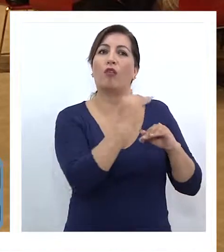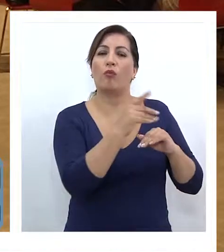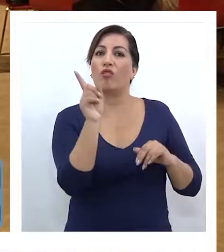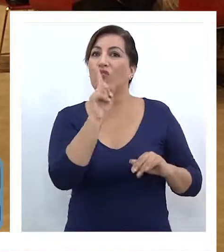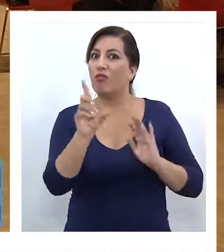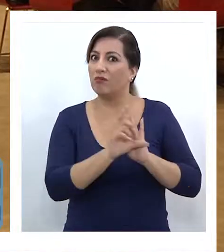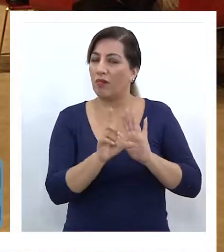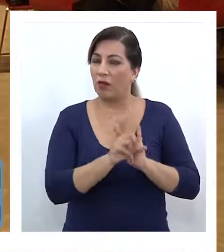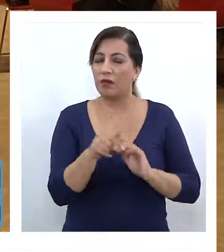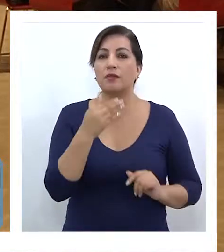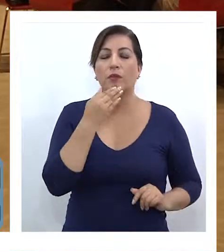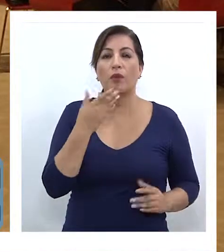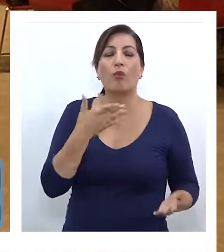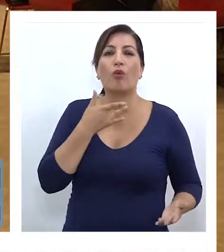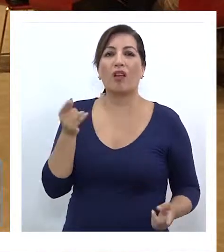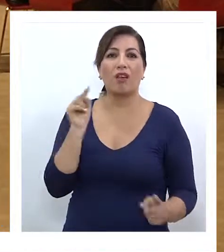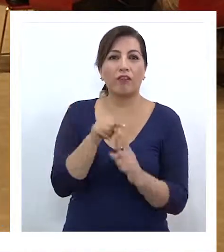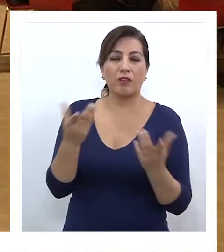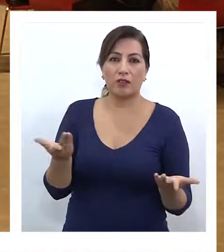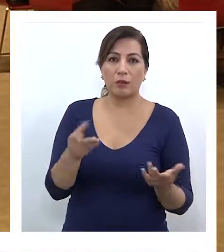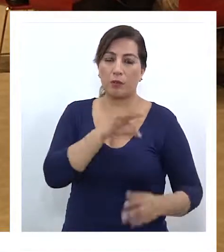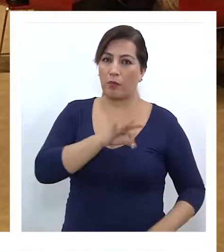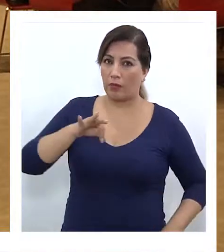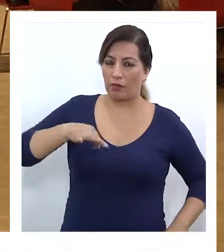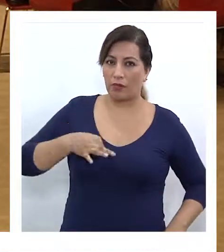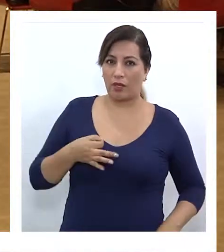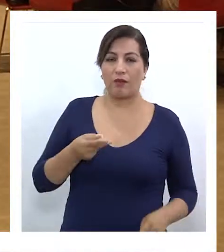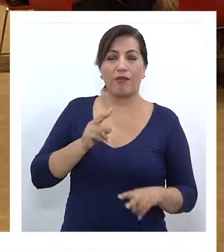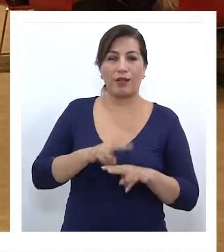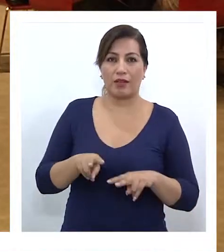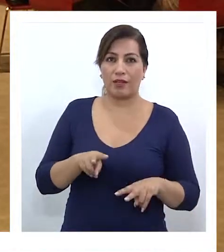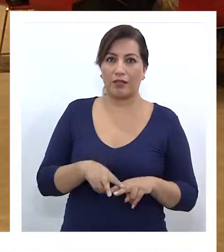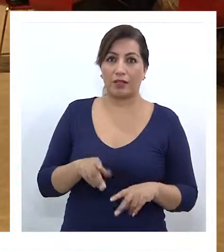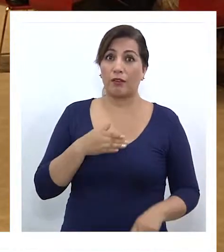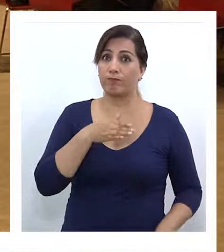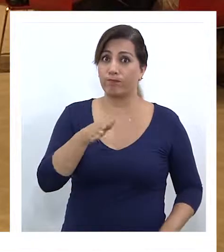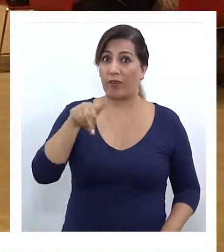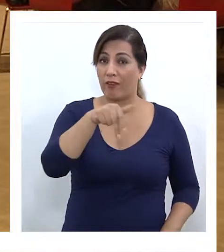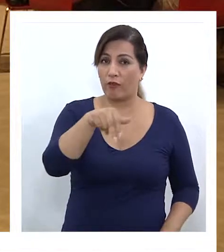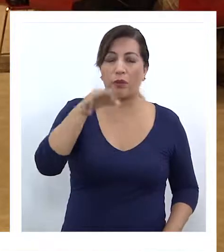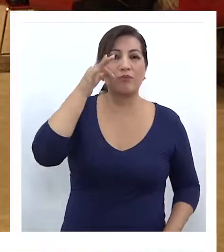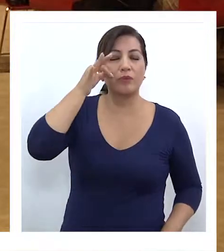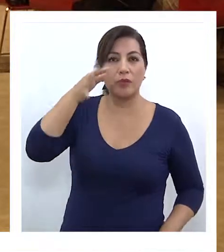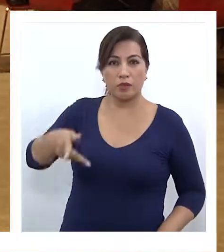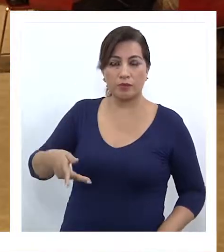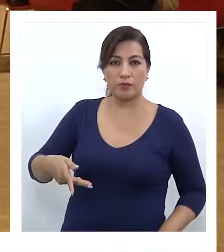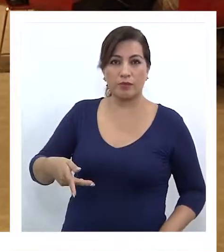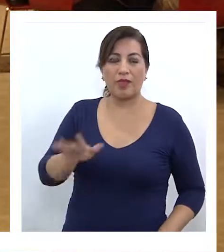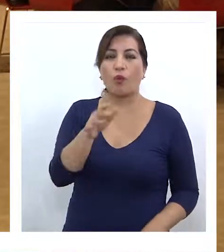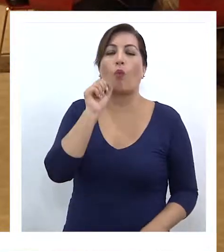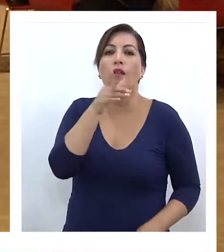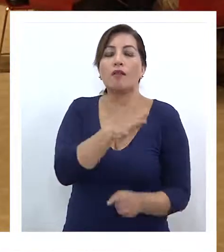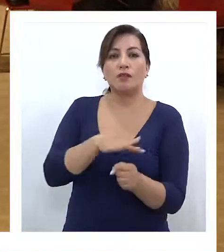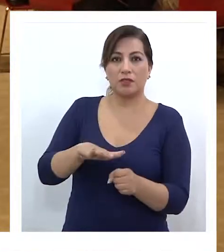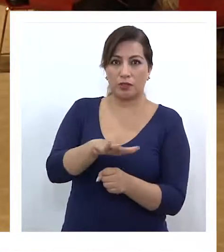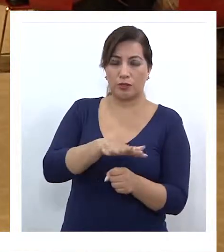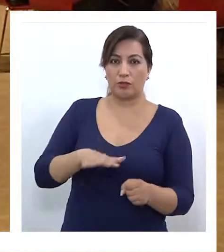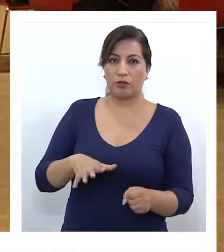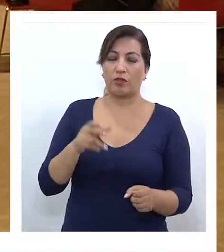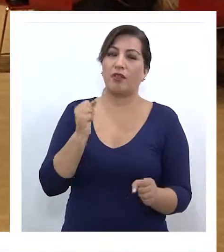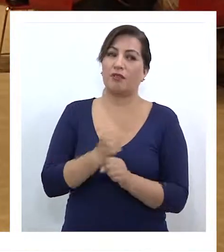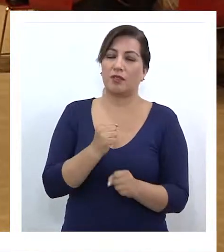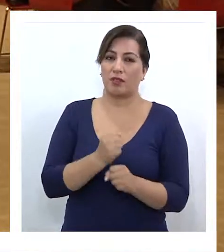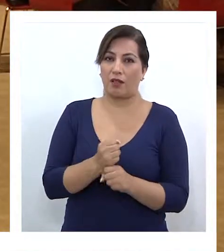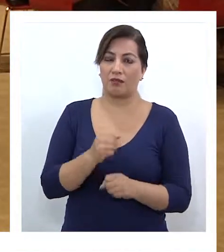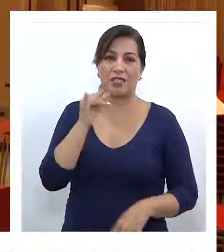de ciertos residuos, con la finalidad de que el Ministerio pueda imponerse en terreno de cómo es la situación en materia de